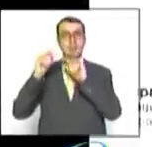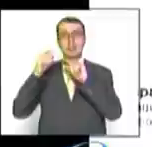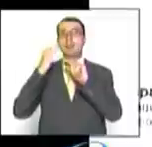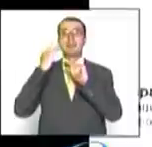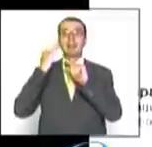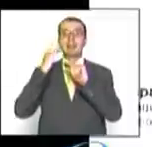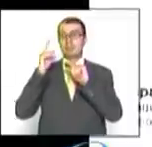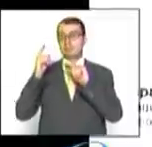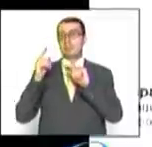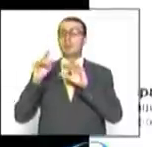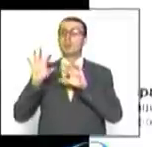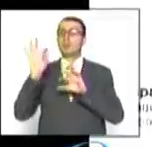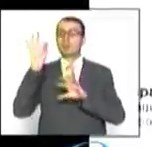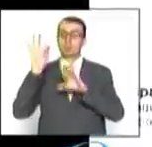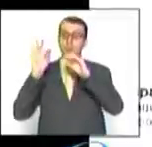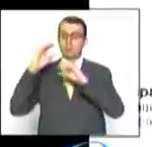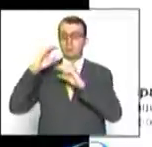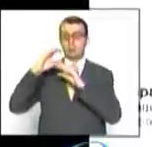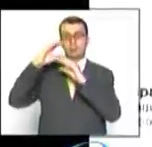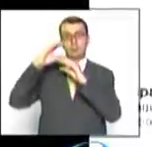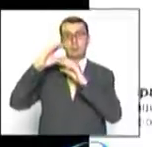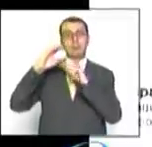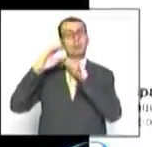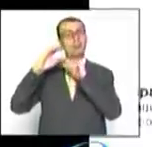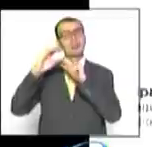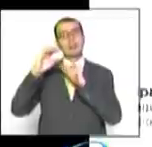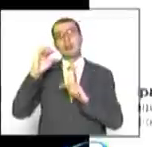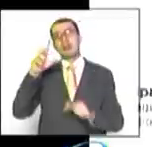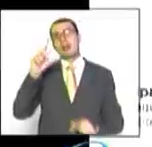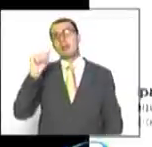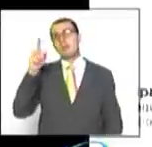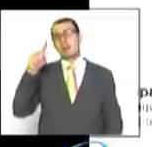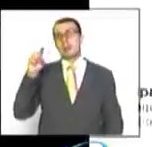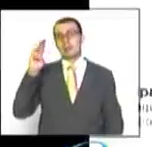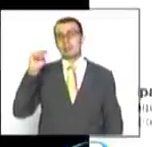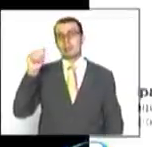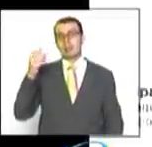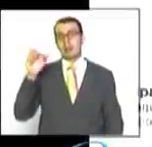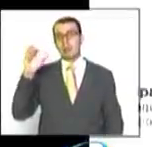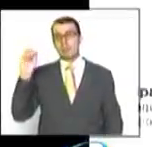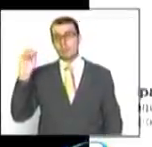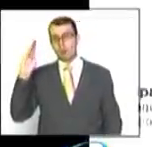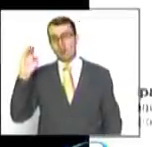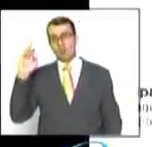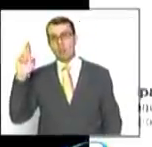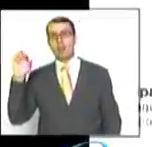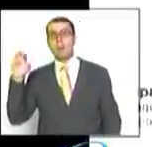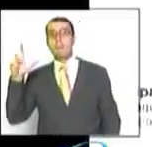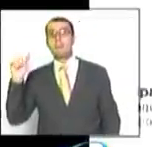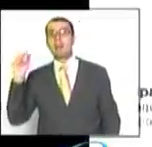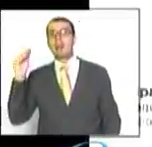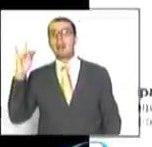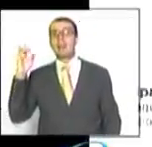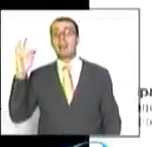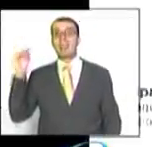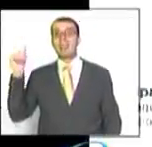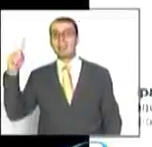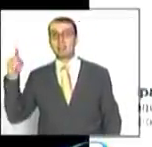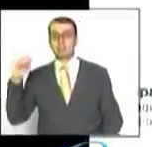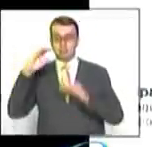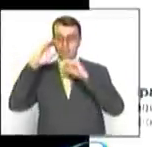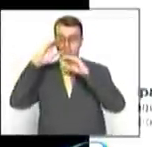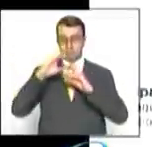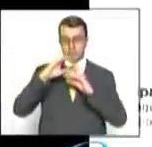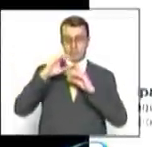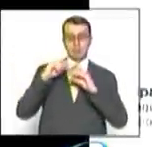mire ahí cómo la clasifica arriba, plasma pobre en plaquetas, y en la mitad plasma rico en plaquetas, y abajo están los glóbulos rojos.